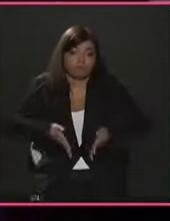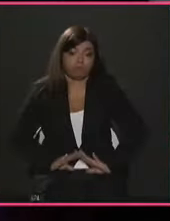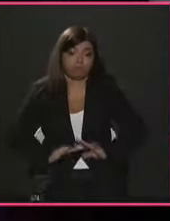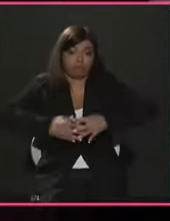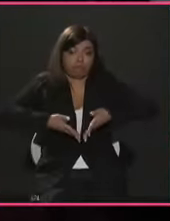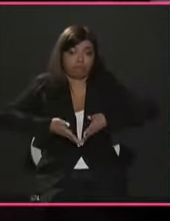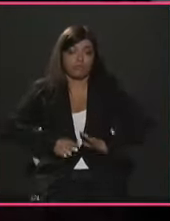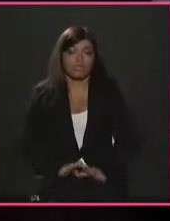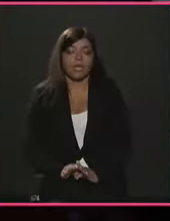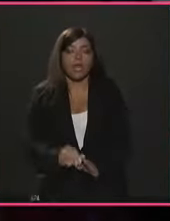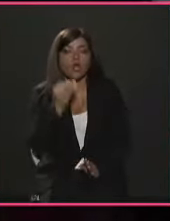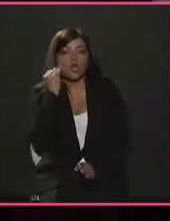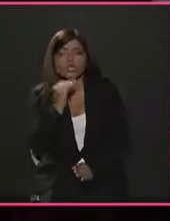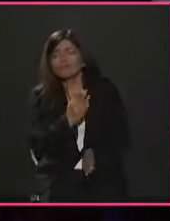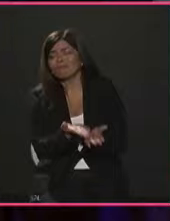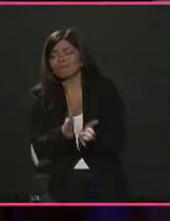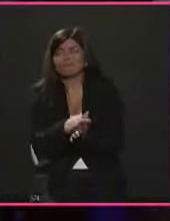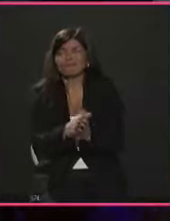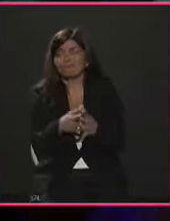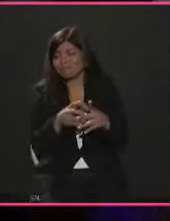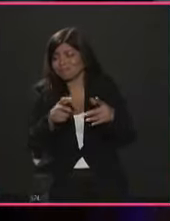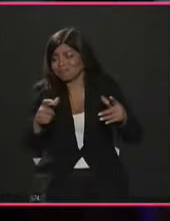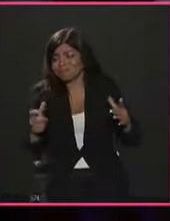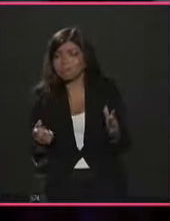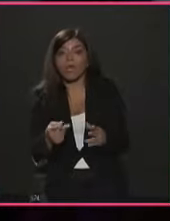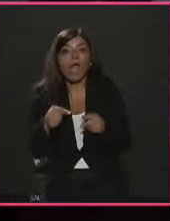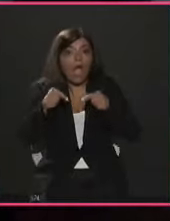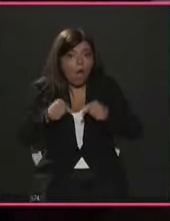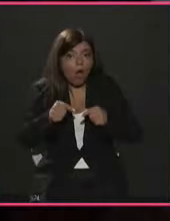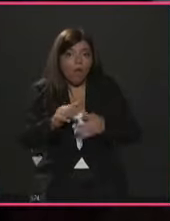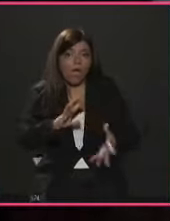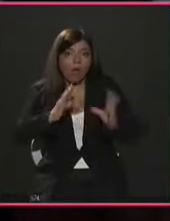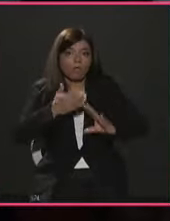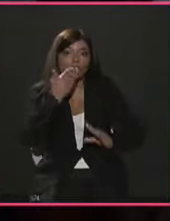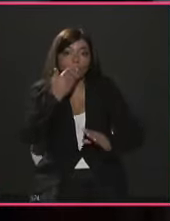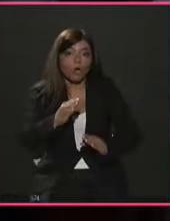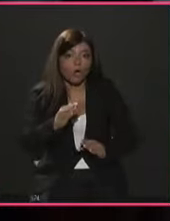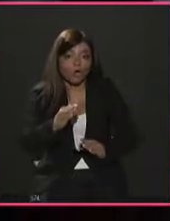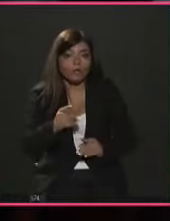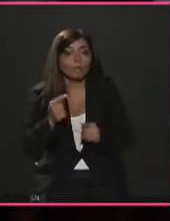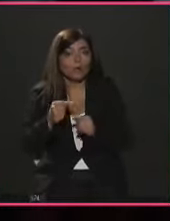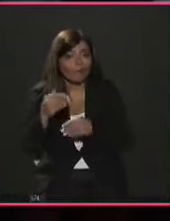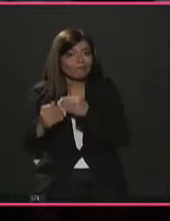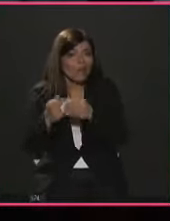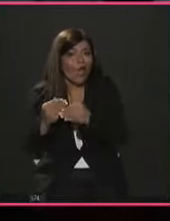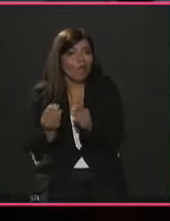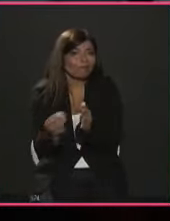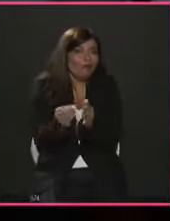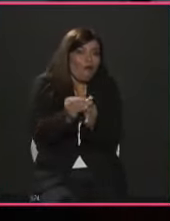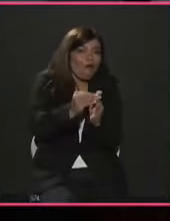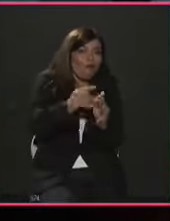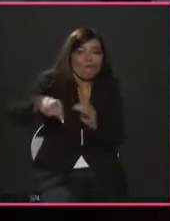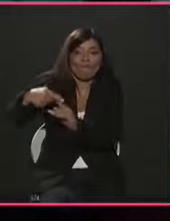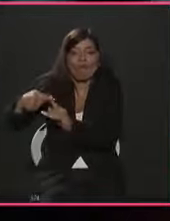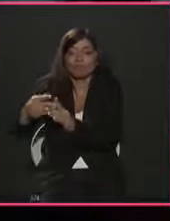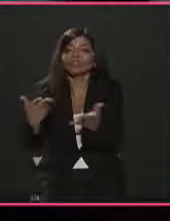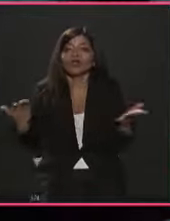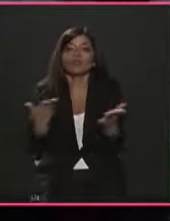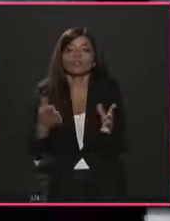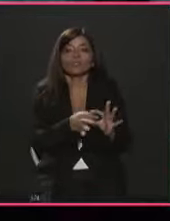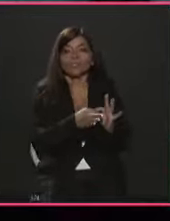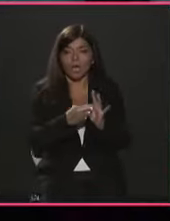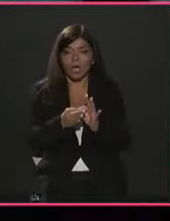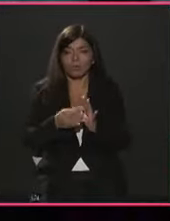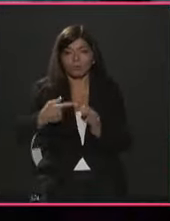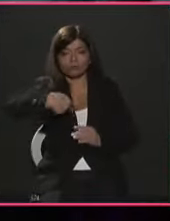la mortalidad infantil era gigantesca o sea estamos en un mejor mundo Pero puede ser todavía mucho mejor claro y eso tiene que ver con que